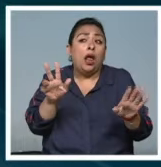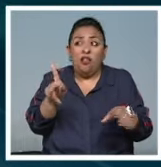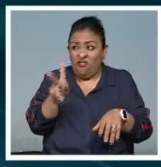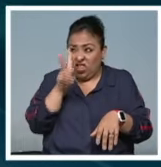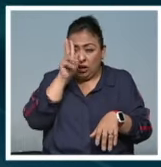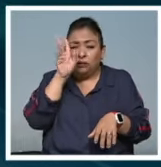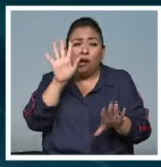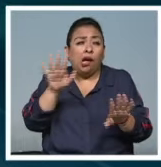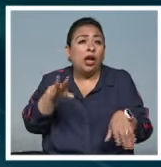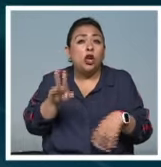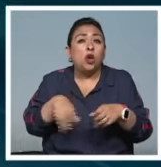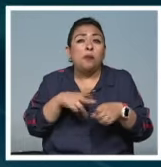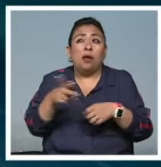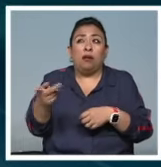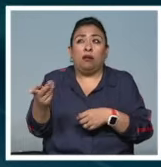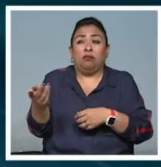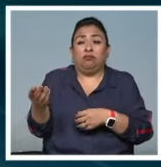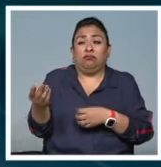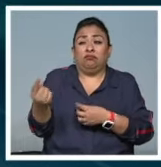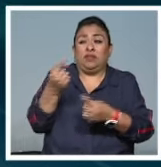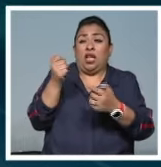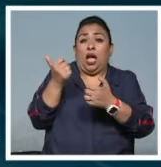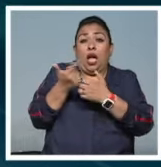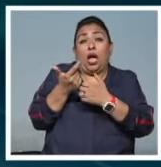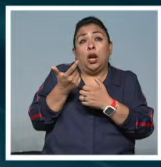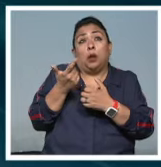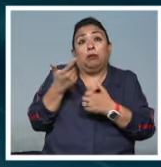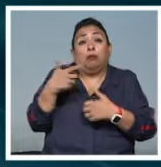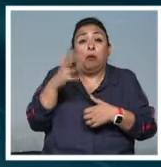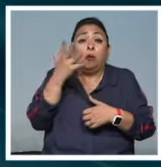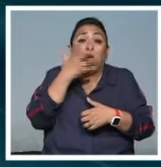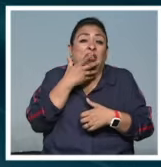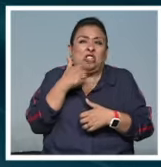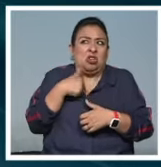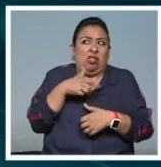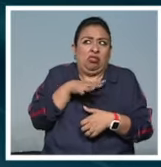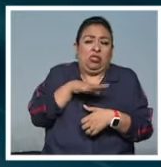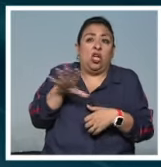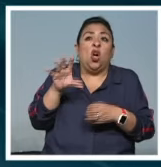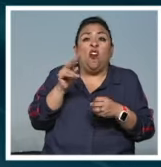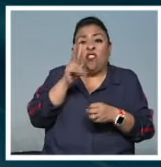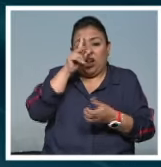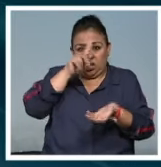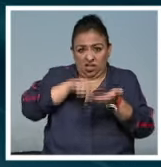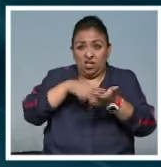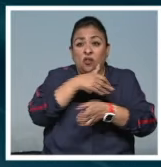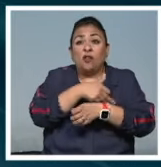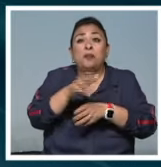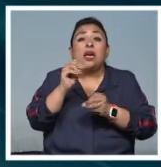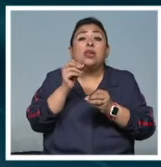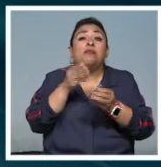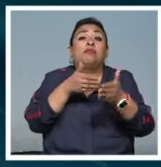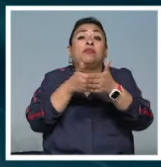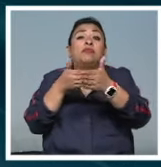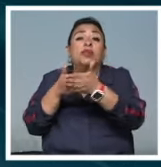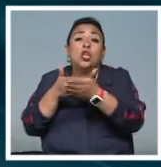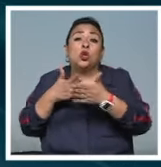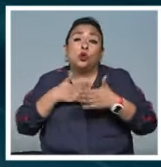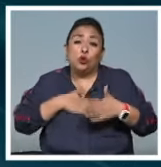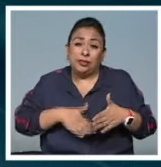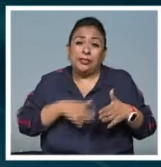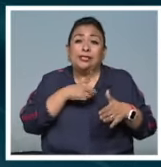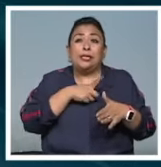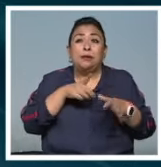desde un piropo no deseado hasta violencia familiar, y también obstaculizan el acceso a la justicia. Es